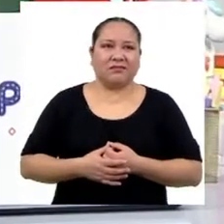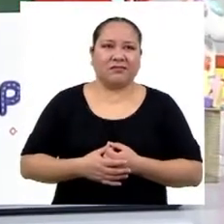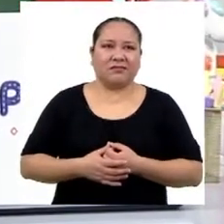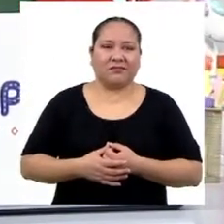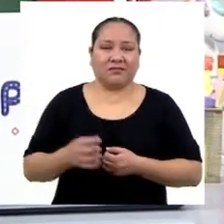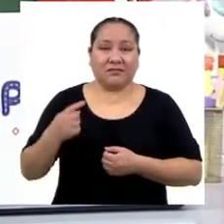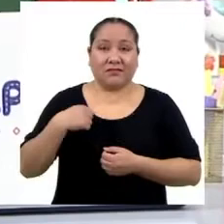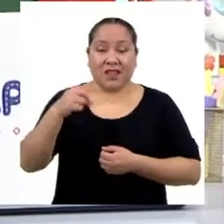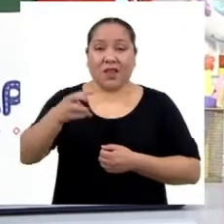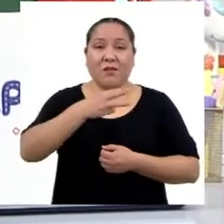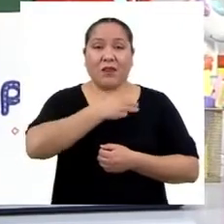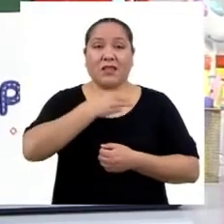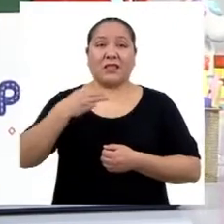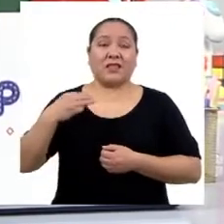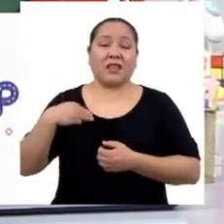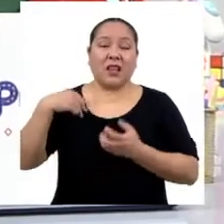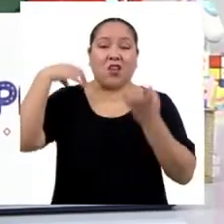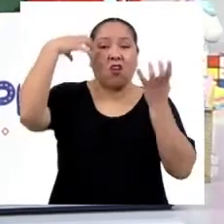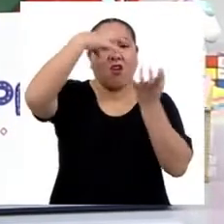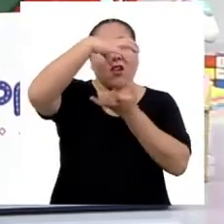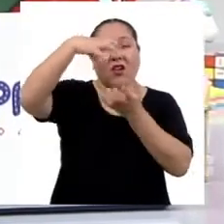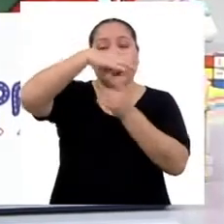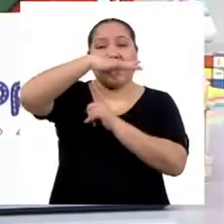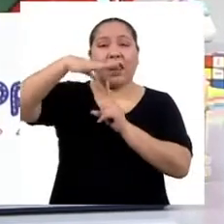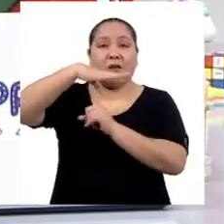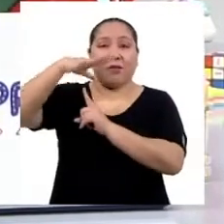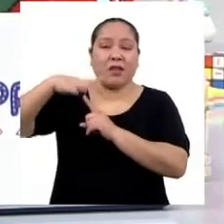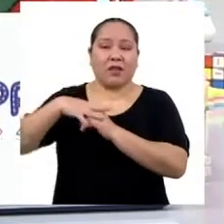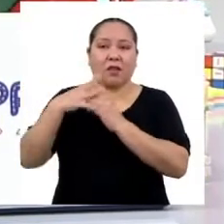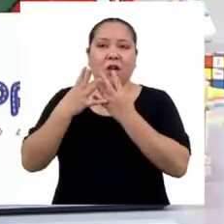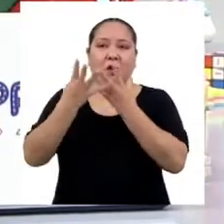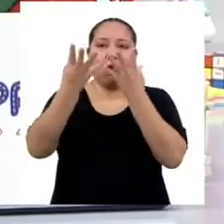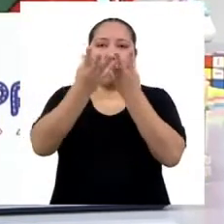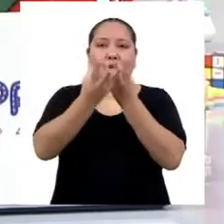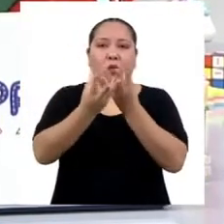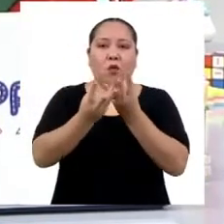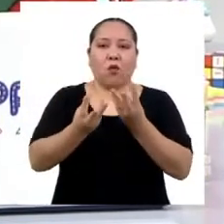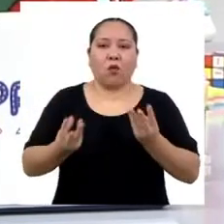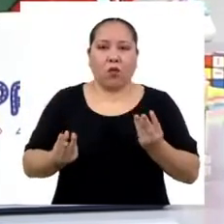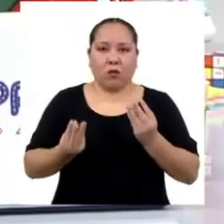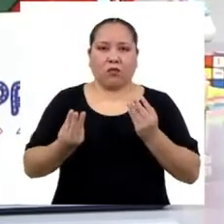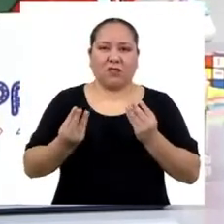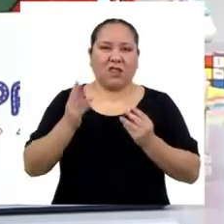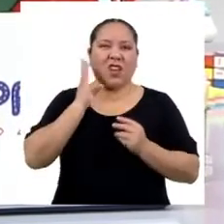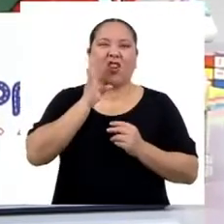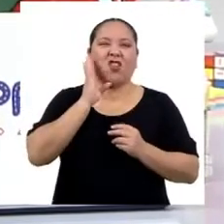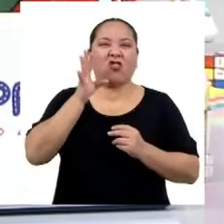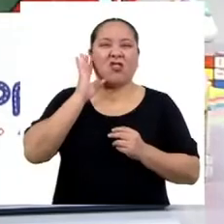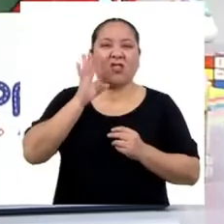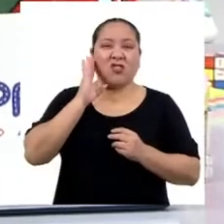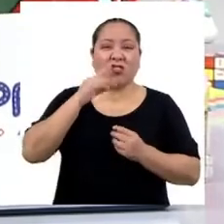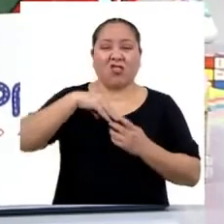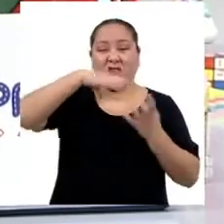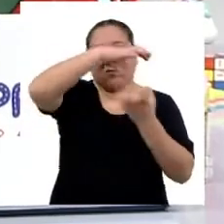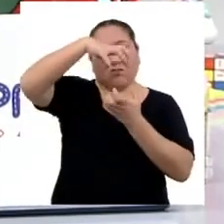Según el Ministerio del Ambiente, se redujo la contaminación ambiental a nivel nacional.